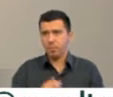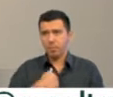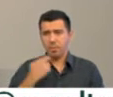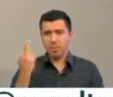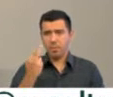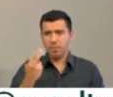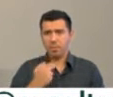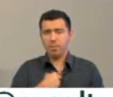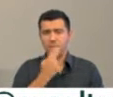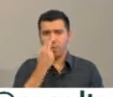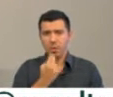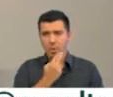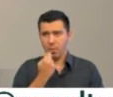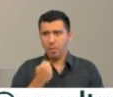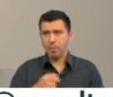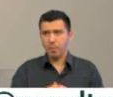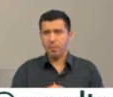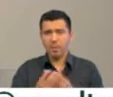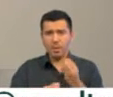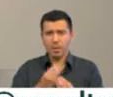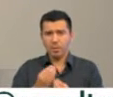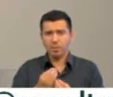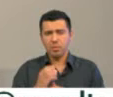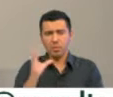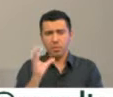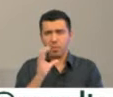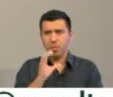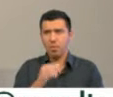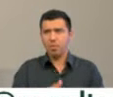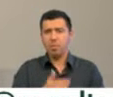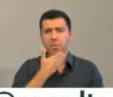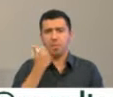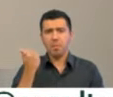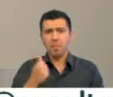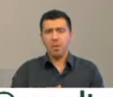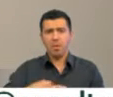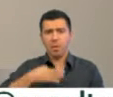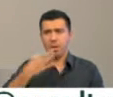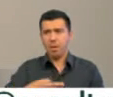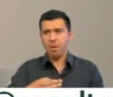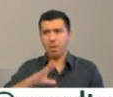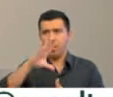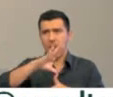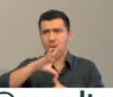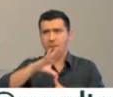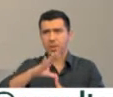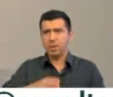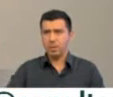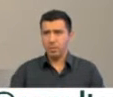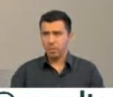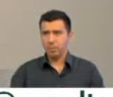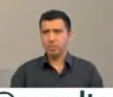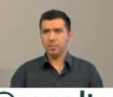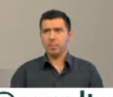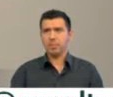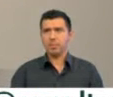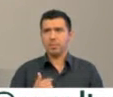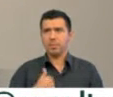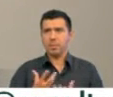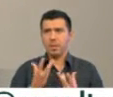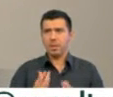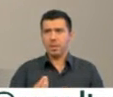reitero mi compromiso para hacer de Colombia el país mejor educado de América Latina. Y